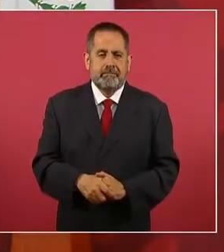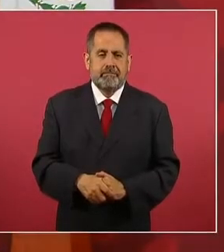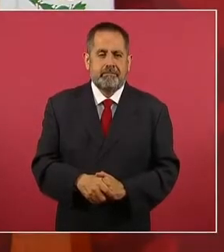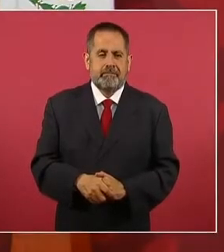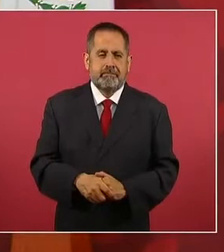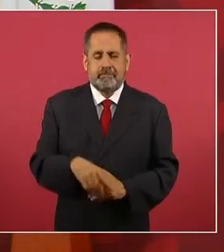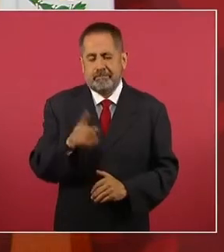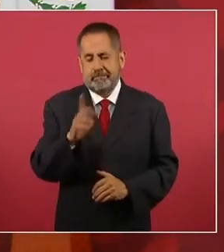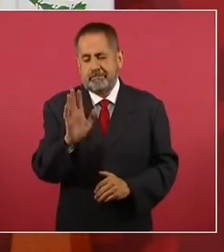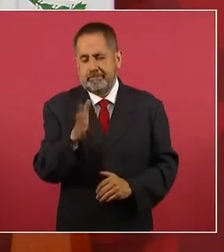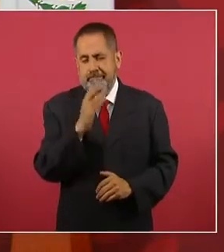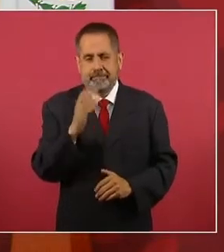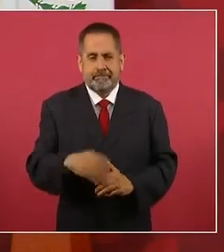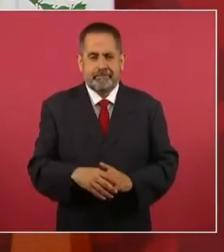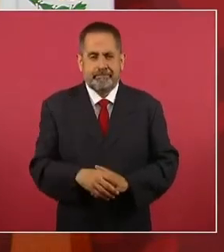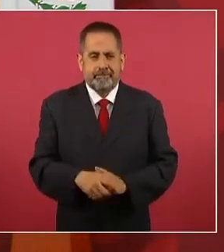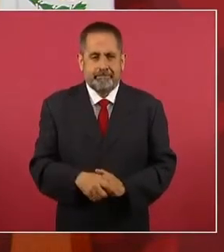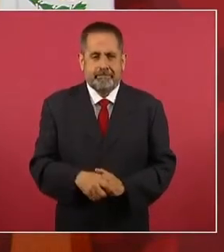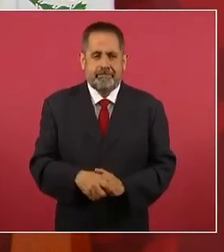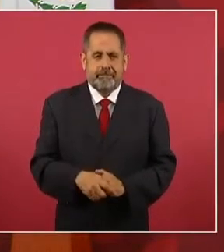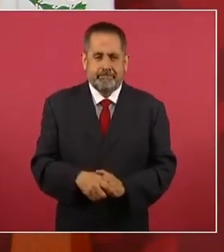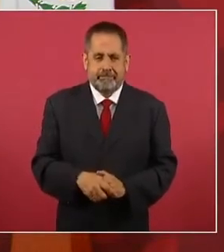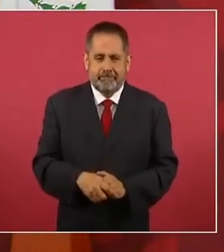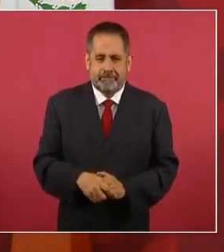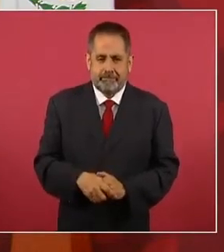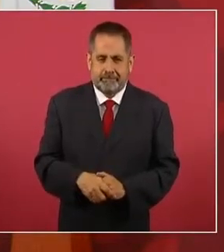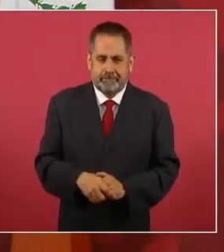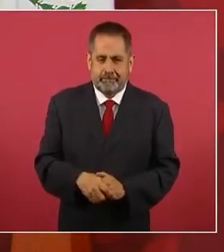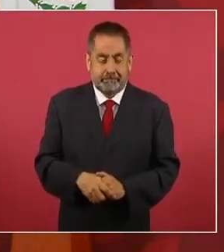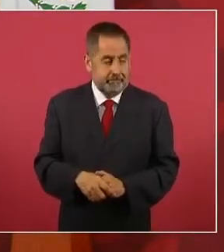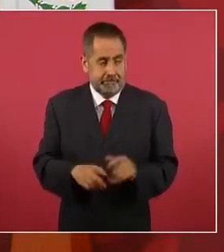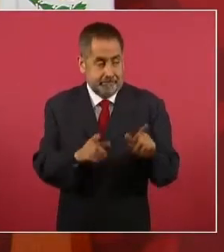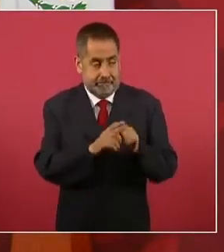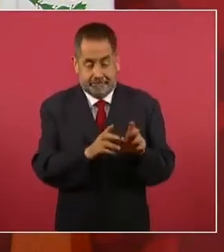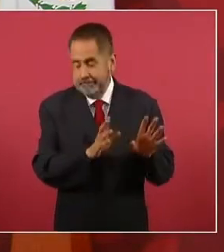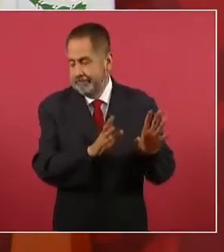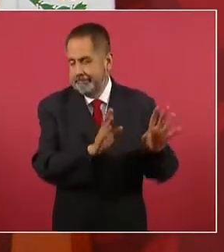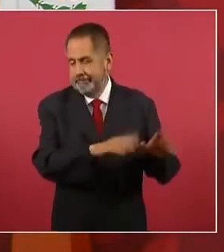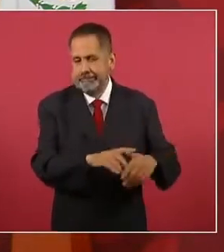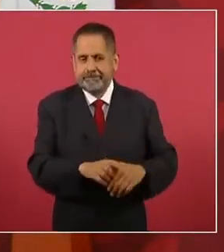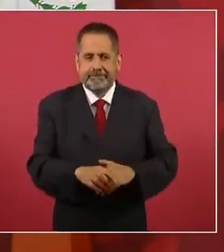Bueno, no, este ya no. Ya nada más eso.